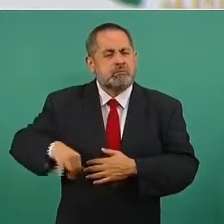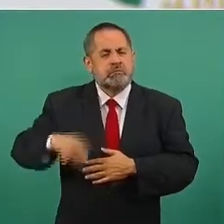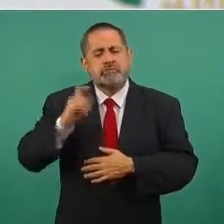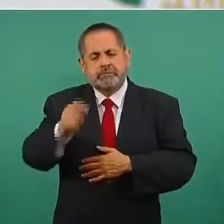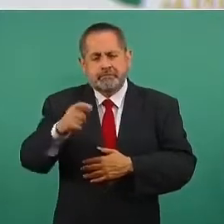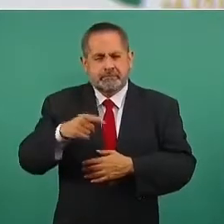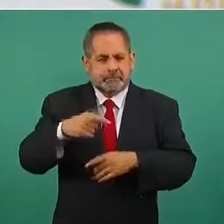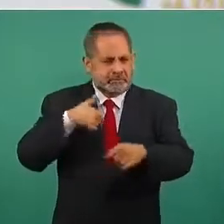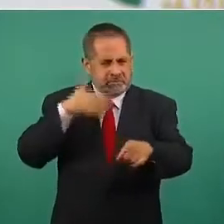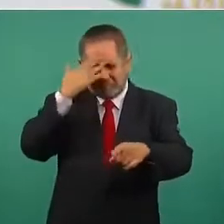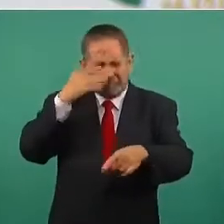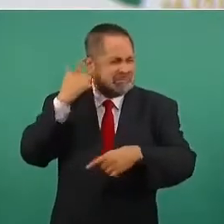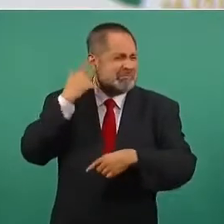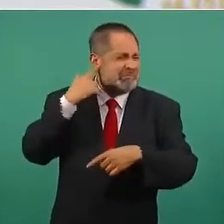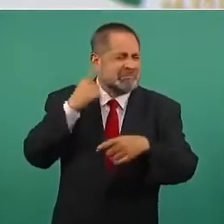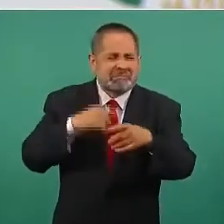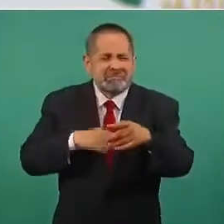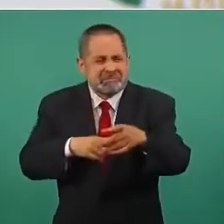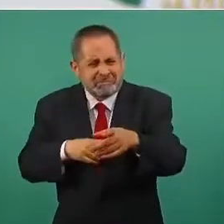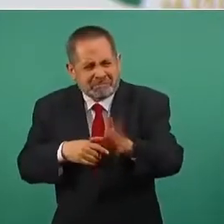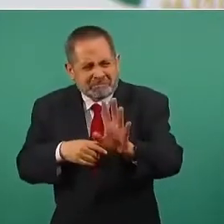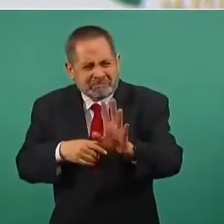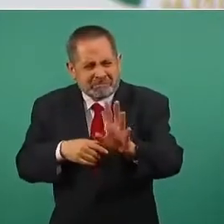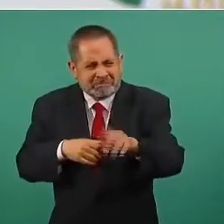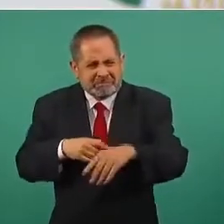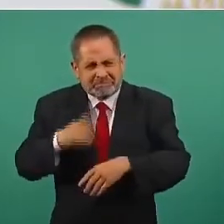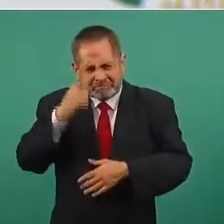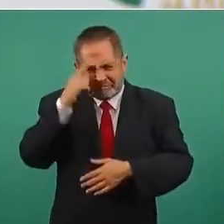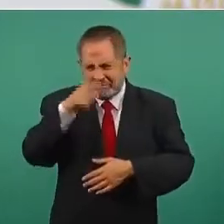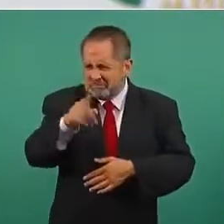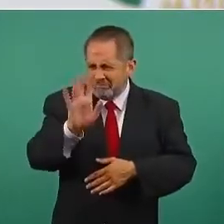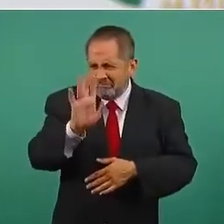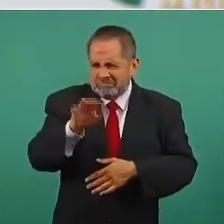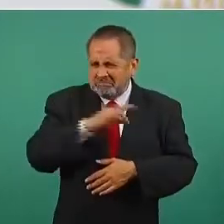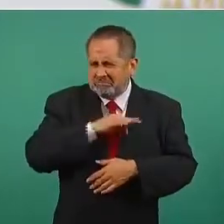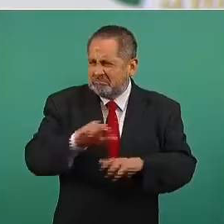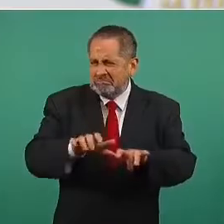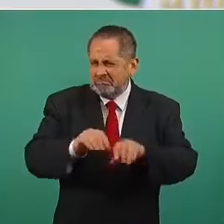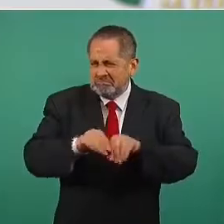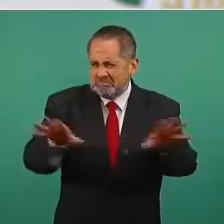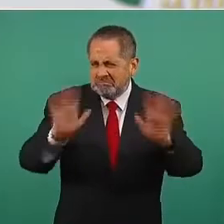que supe, incluso creo que podría estar hasta publicado.